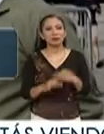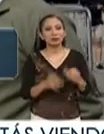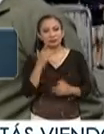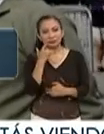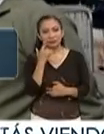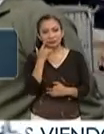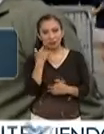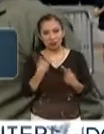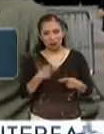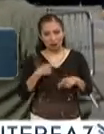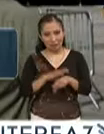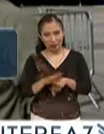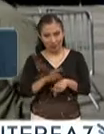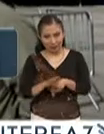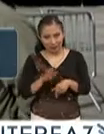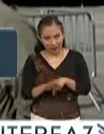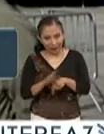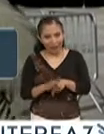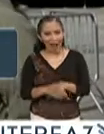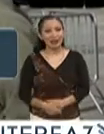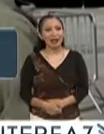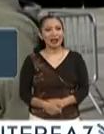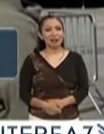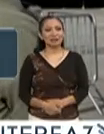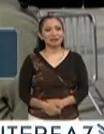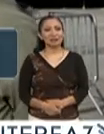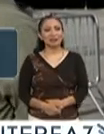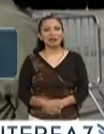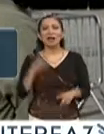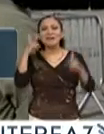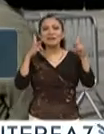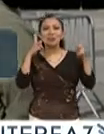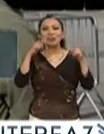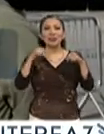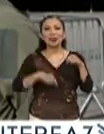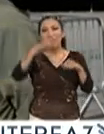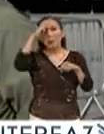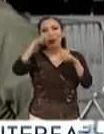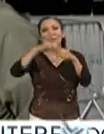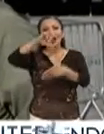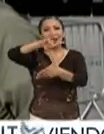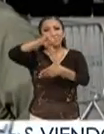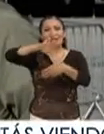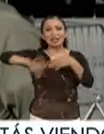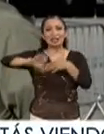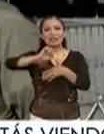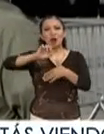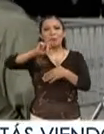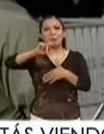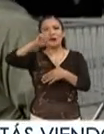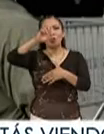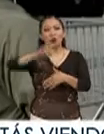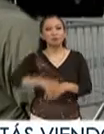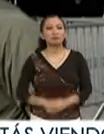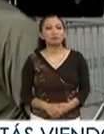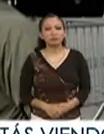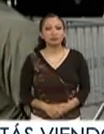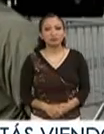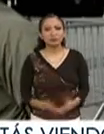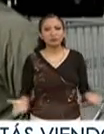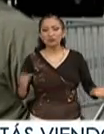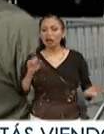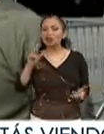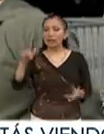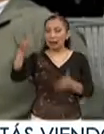nós brasileiros ter vocês aqui visitando o nosso Memorial da América Latina em São Paulo. Y bueno,